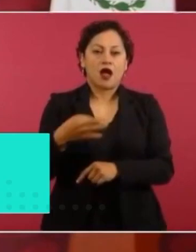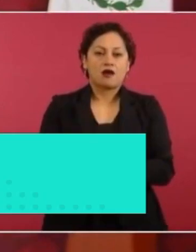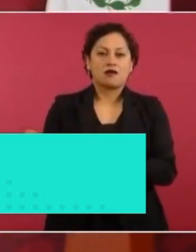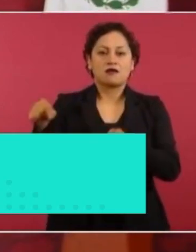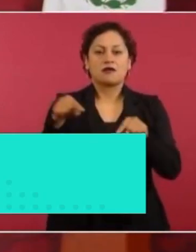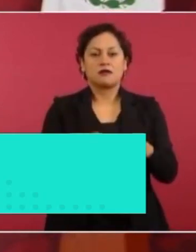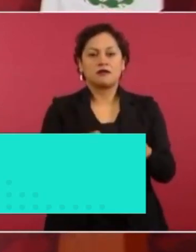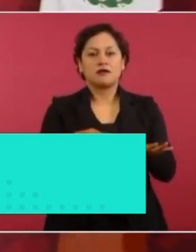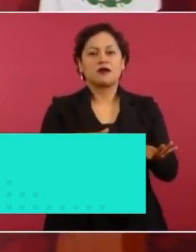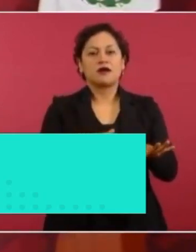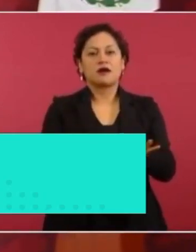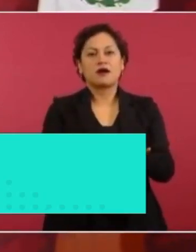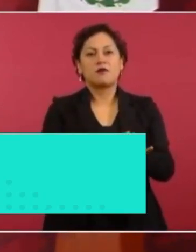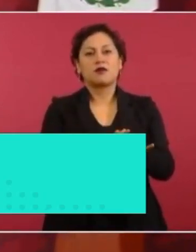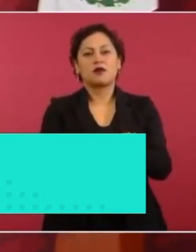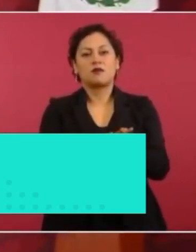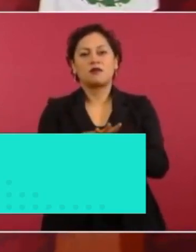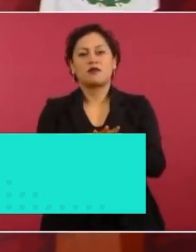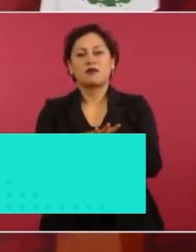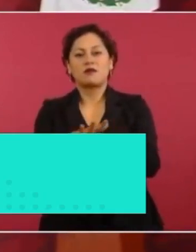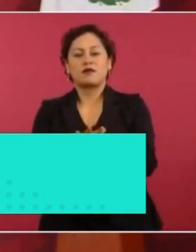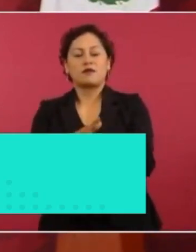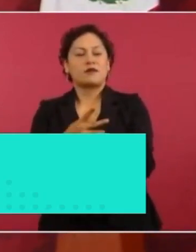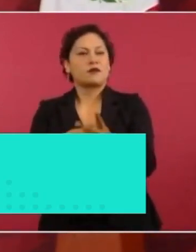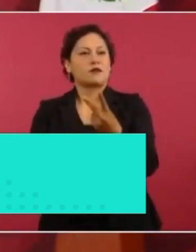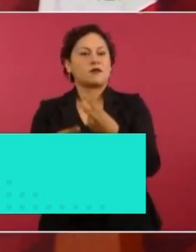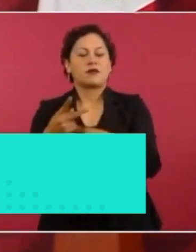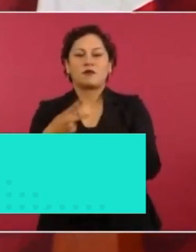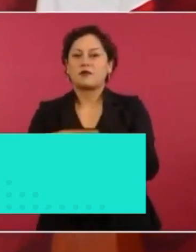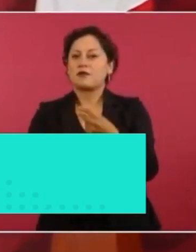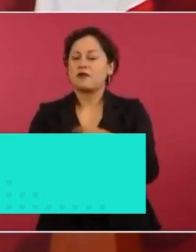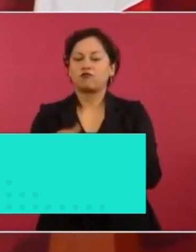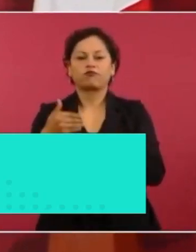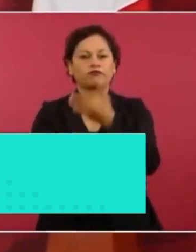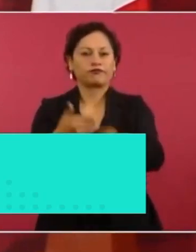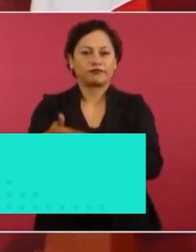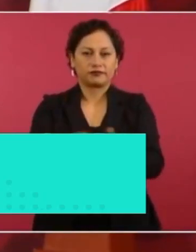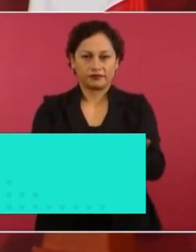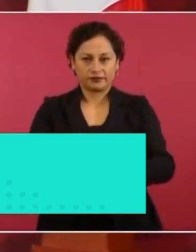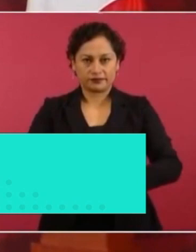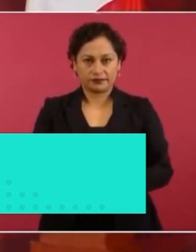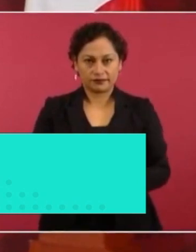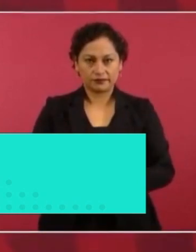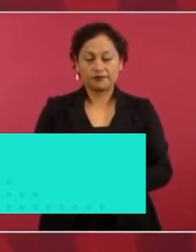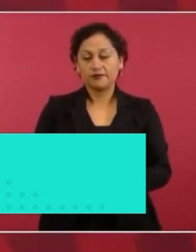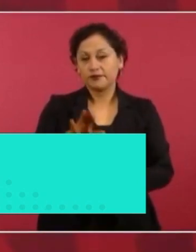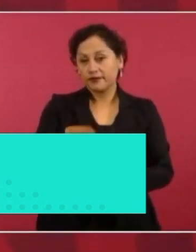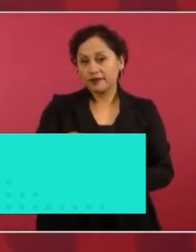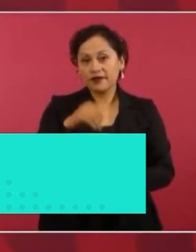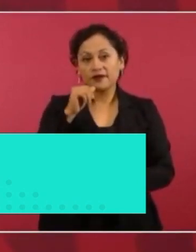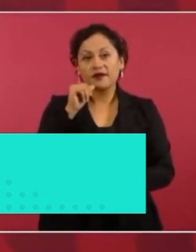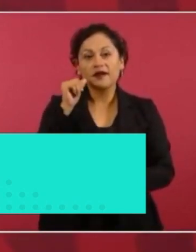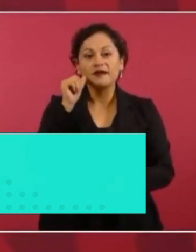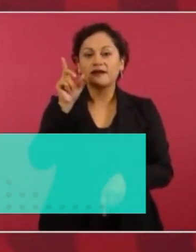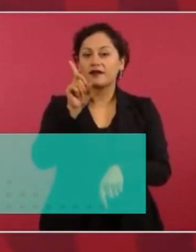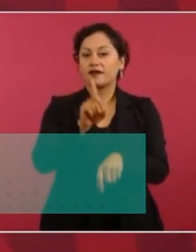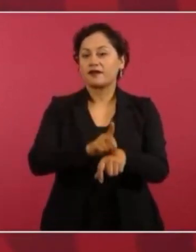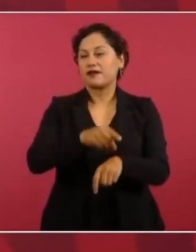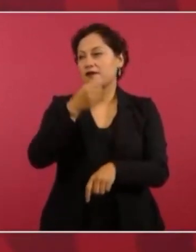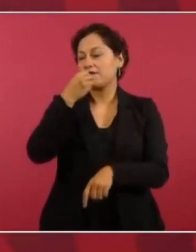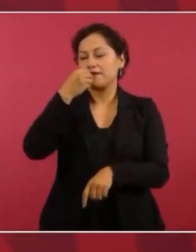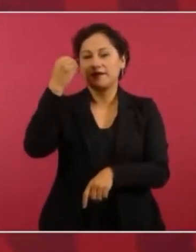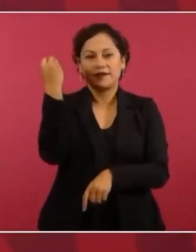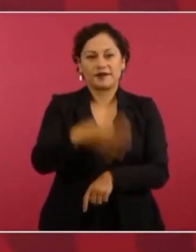considerando. Ayer fue un día extraordinario. Estuve